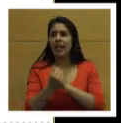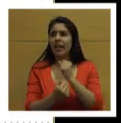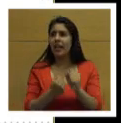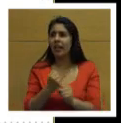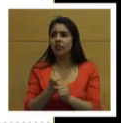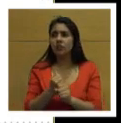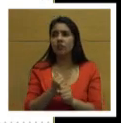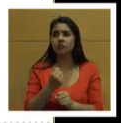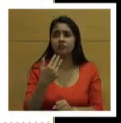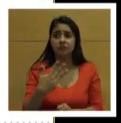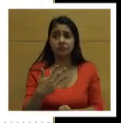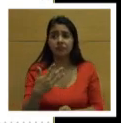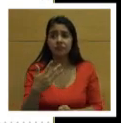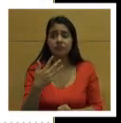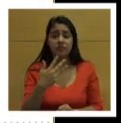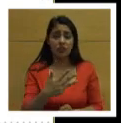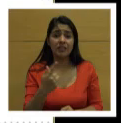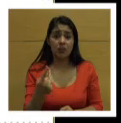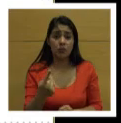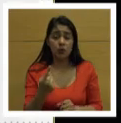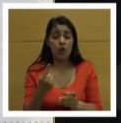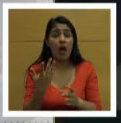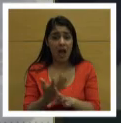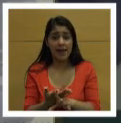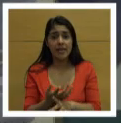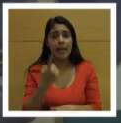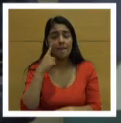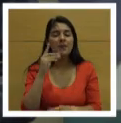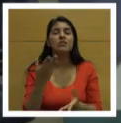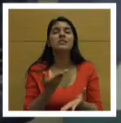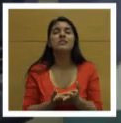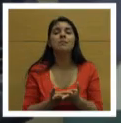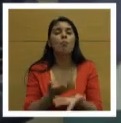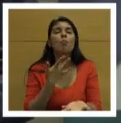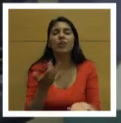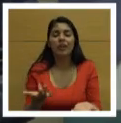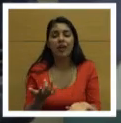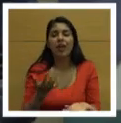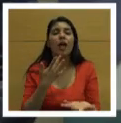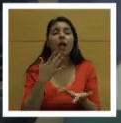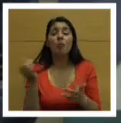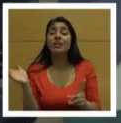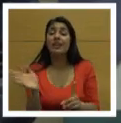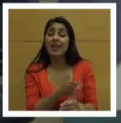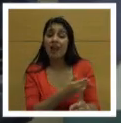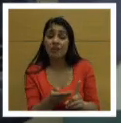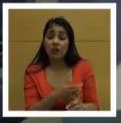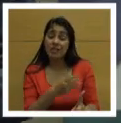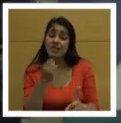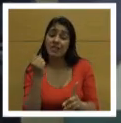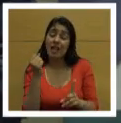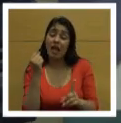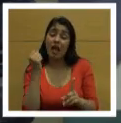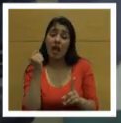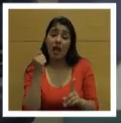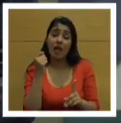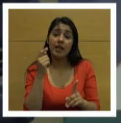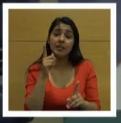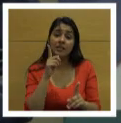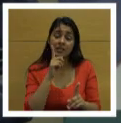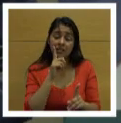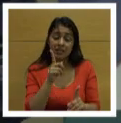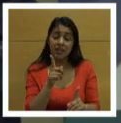existe este Servicio Nacional de la Mujer, pero se estableció porque normalmente la violencia entre uno y otro género, por así